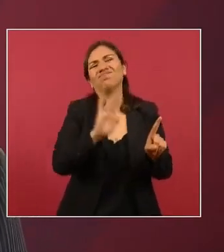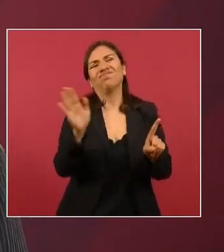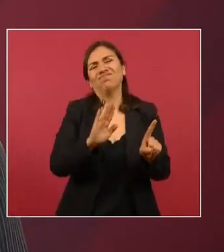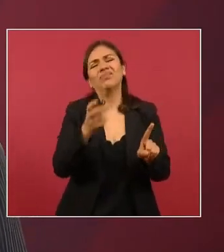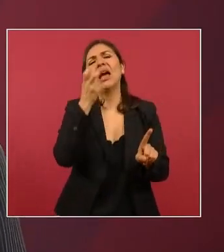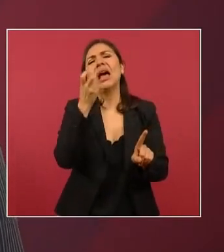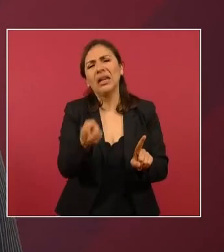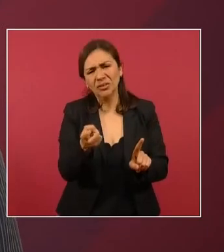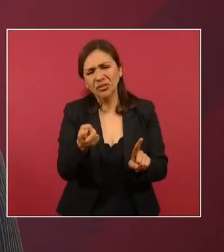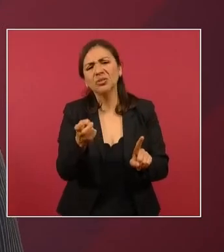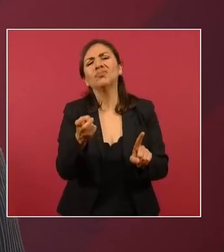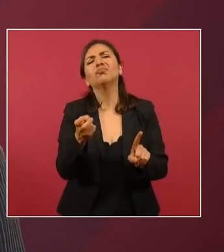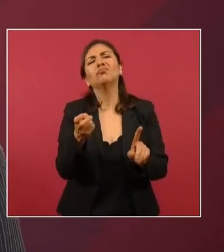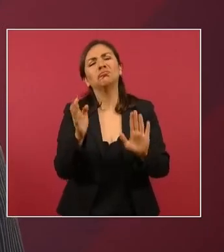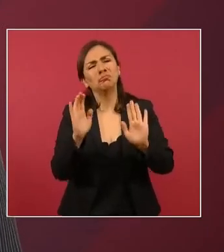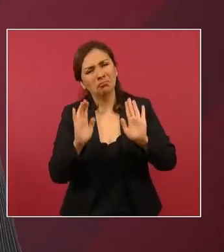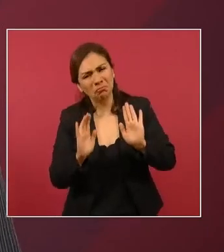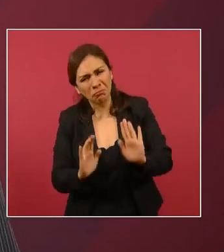importante,